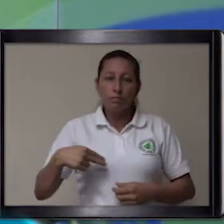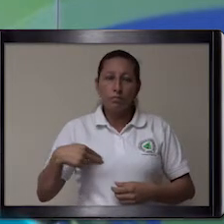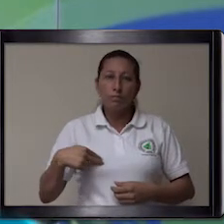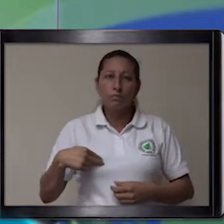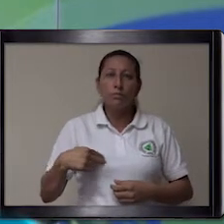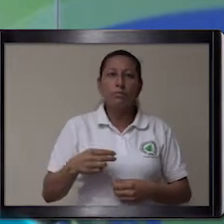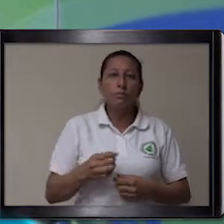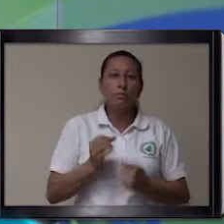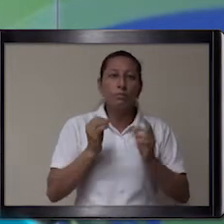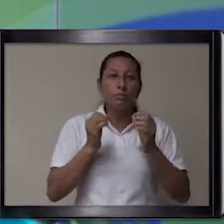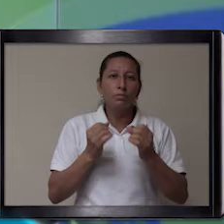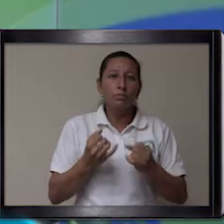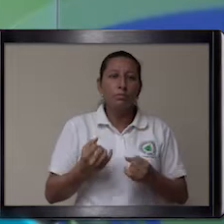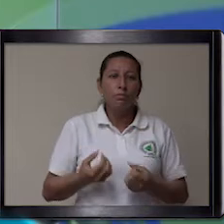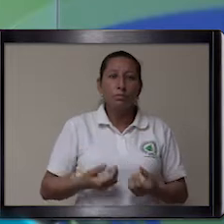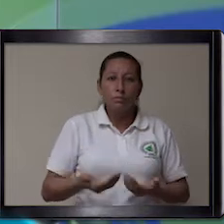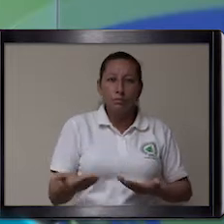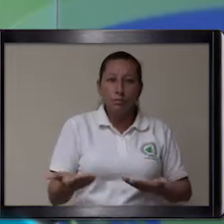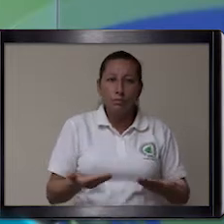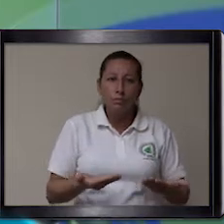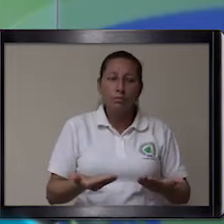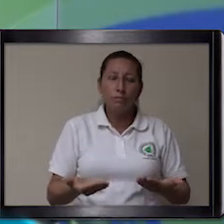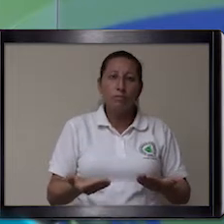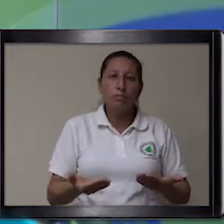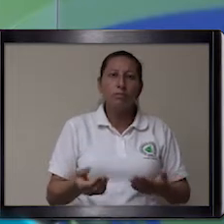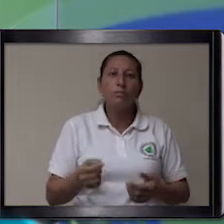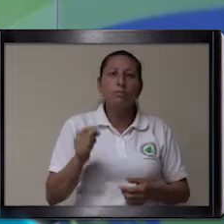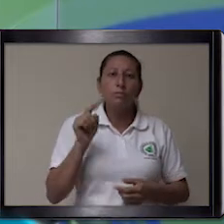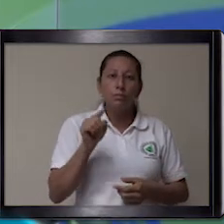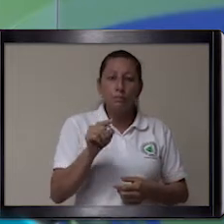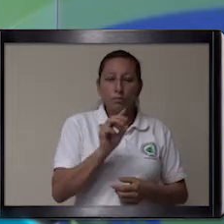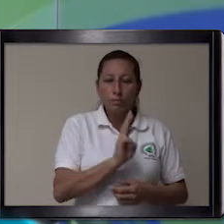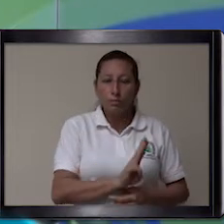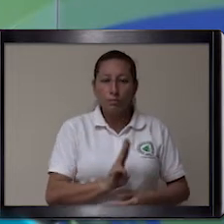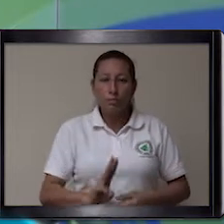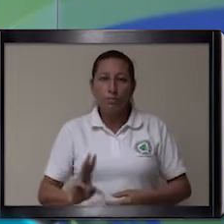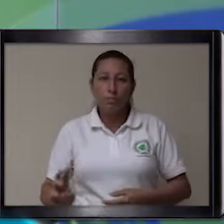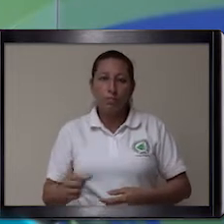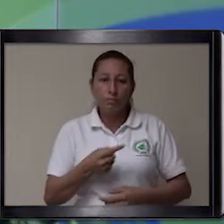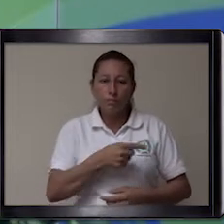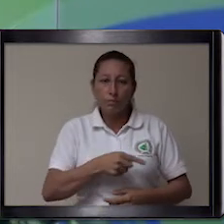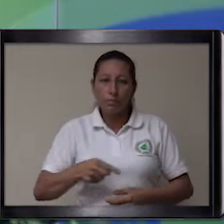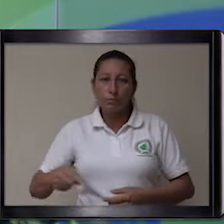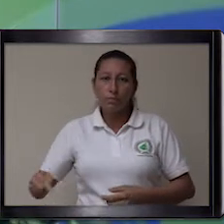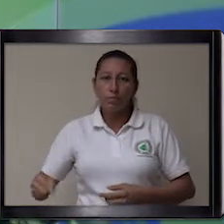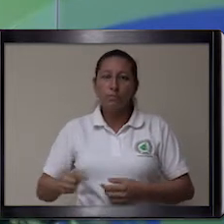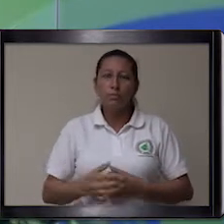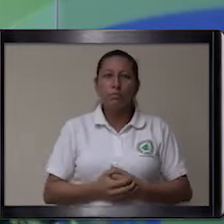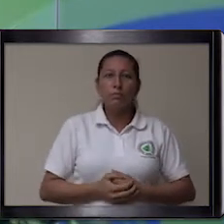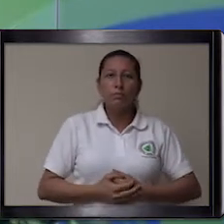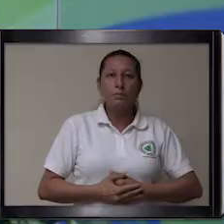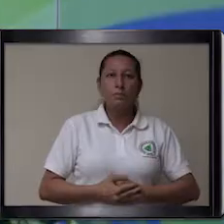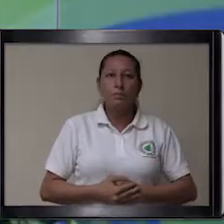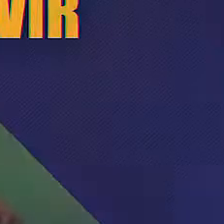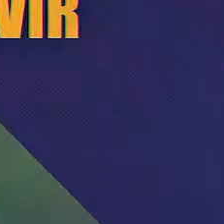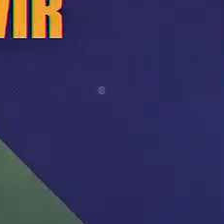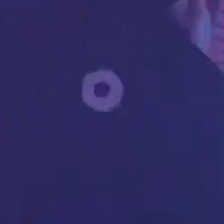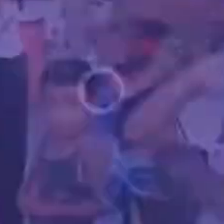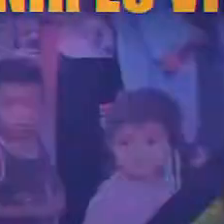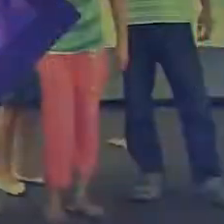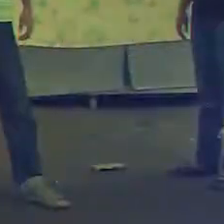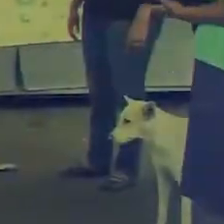invitamos también a seguirse informando con nuestro segmento Prevenir es Vivir, con más recomendaciones sobre los deslizamientos.